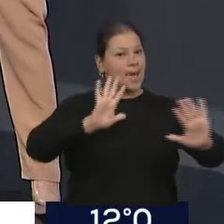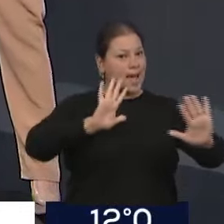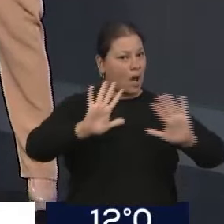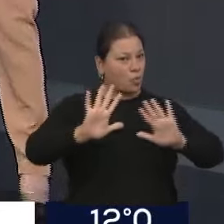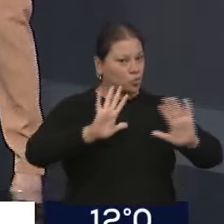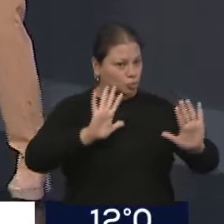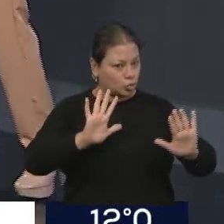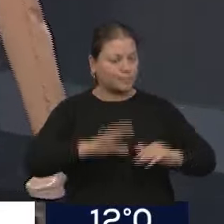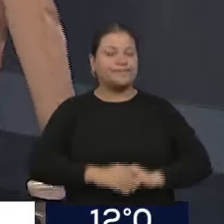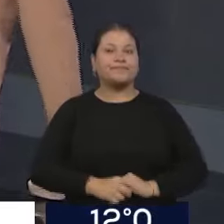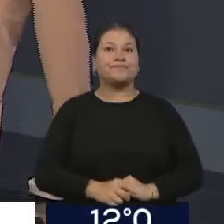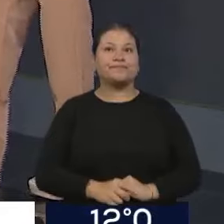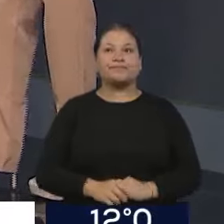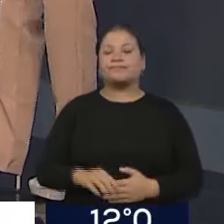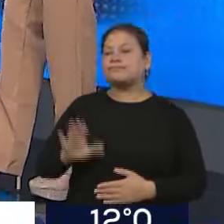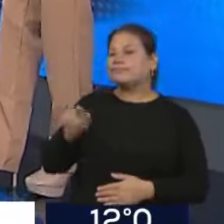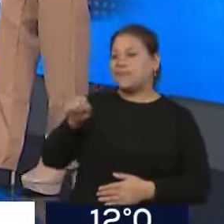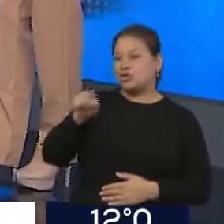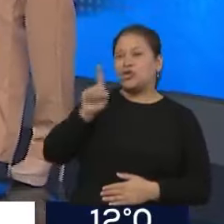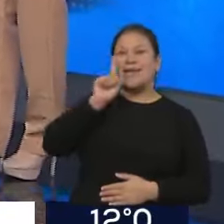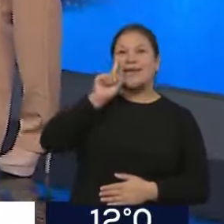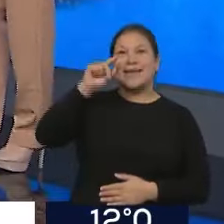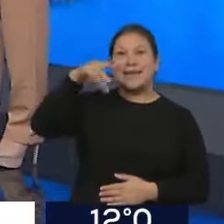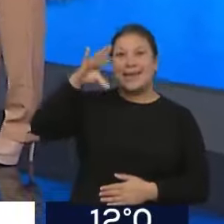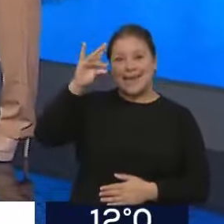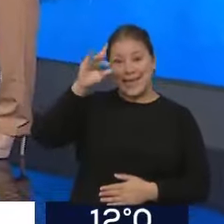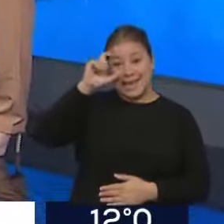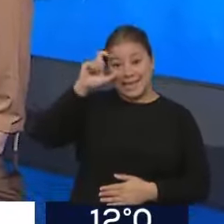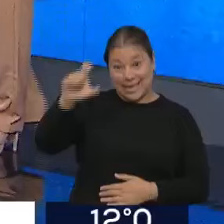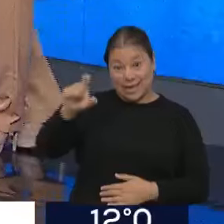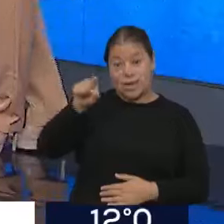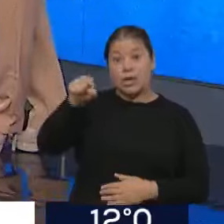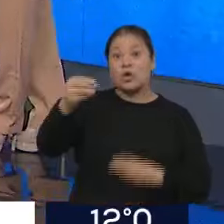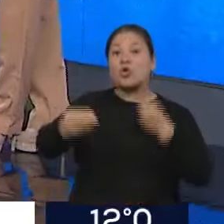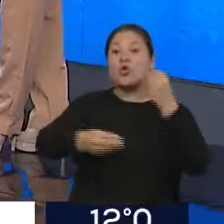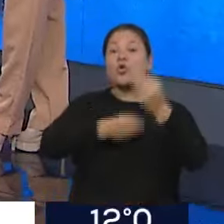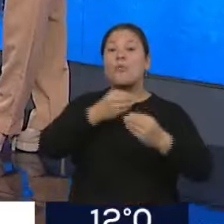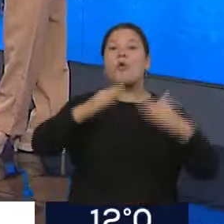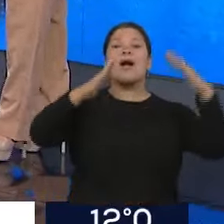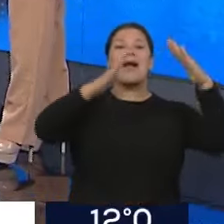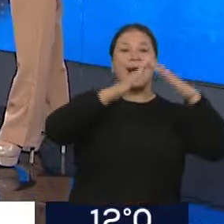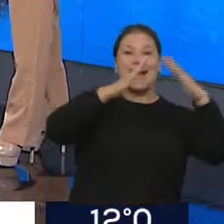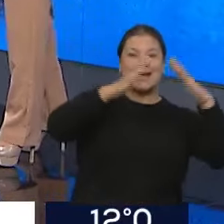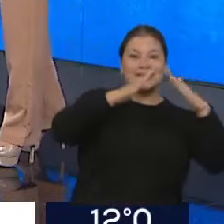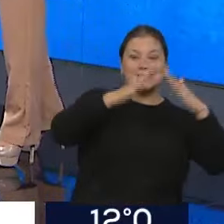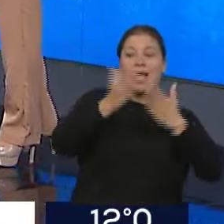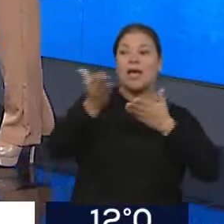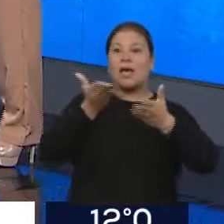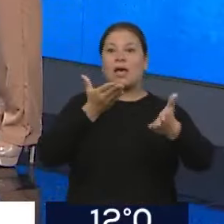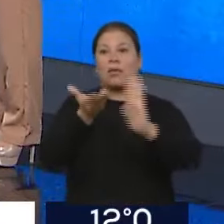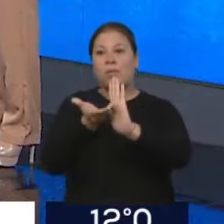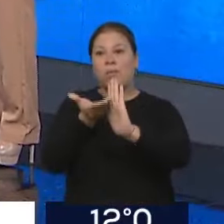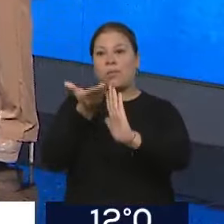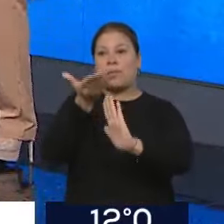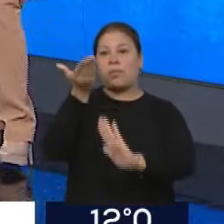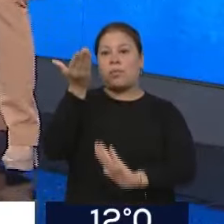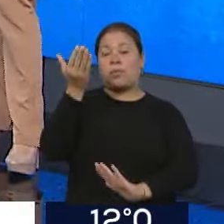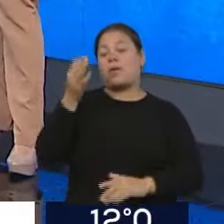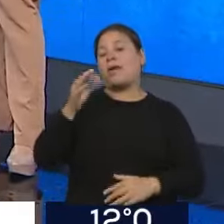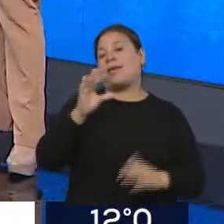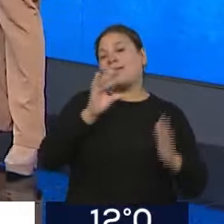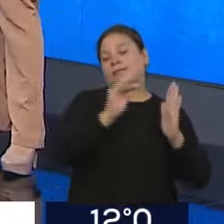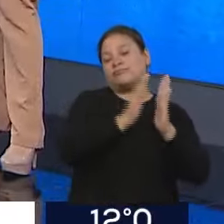Teníamos un gráfico, a ver. Esto es Sindec. ¿Y cómo aumentó el capítulo vivienda y servicios a lo largo de los únicos meses que han